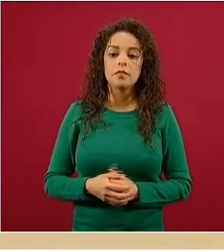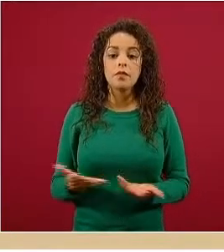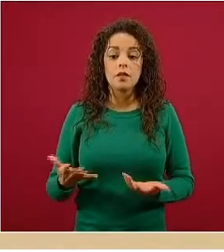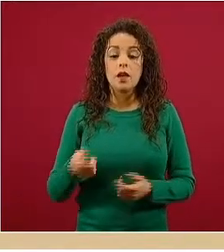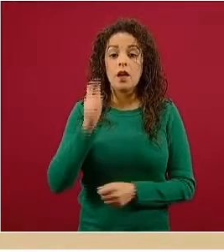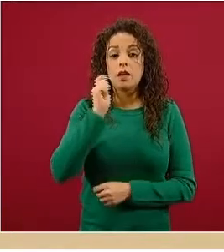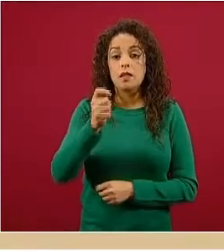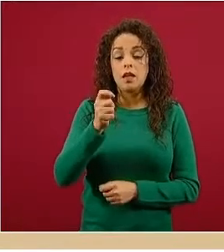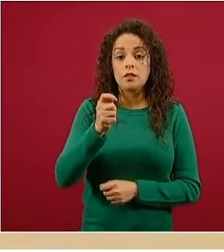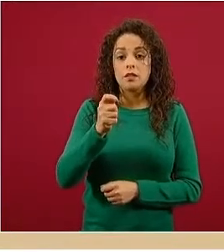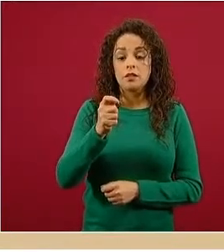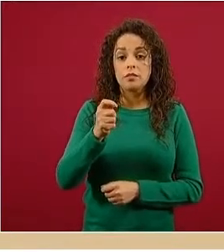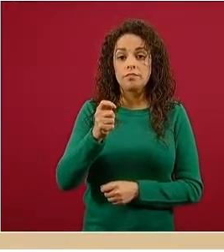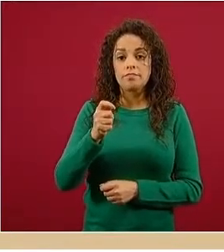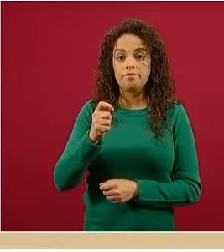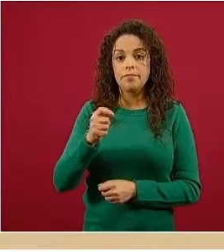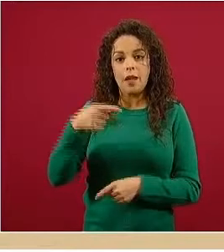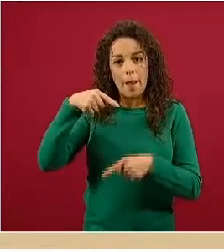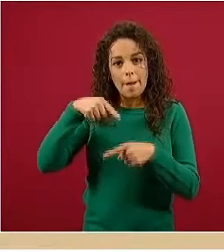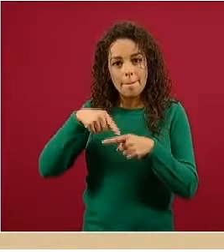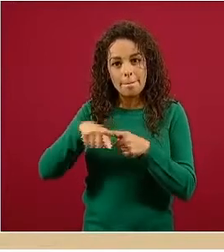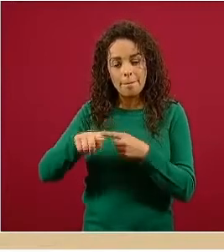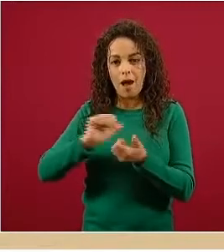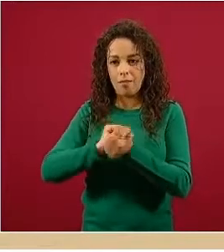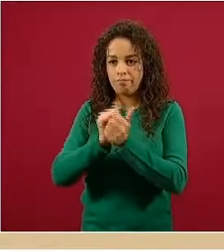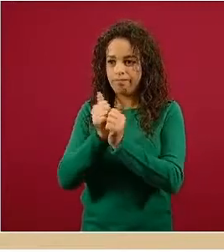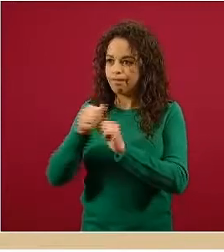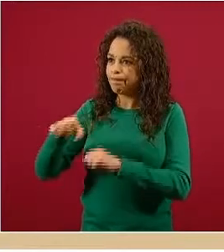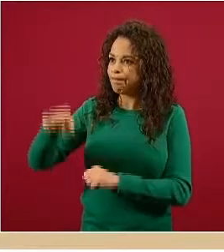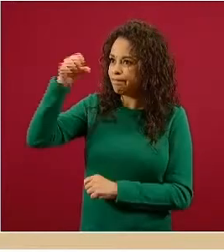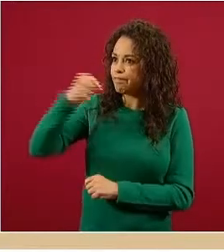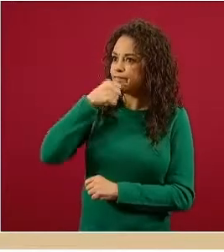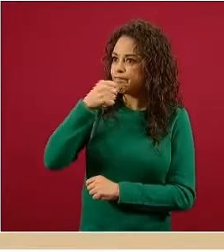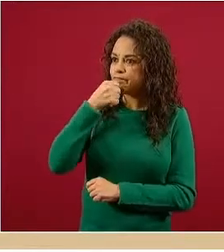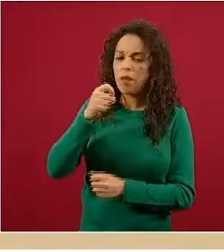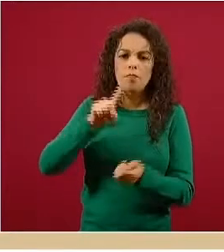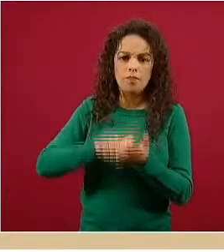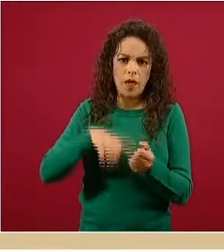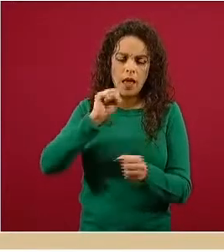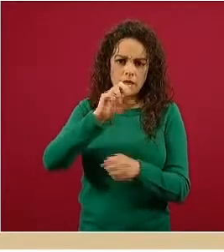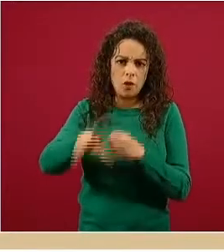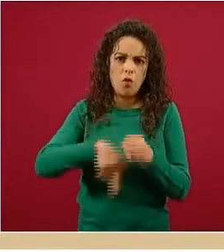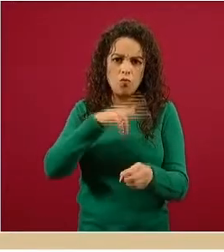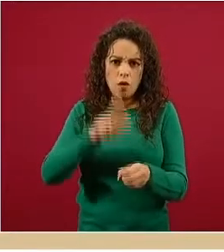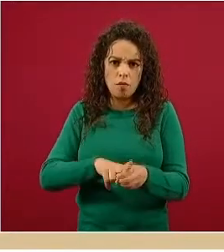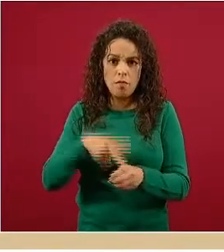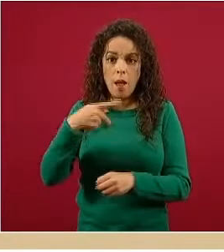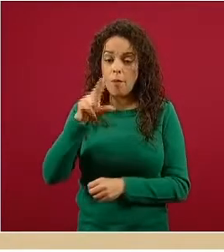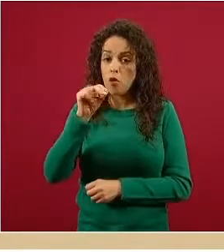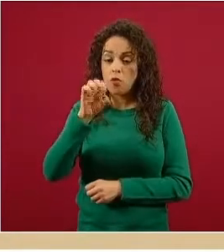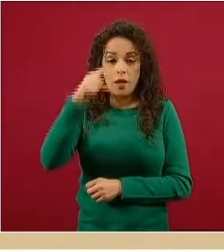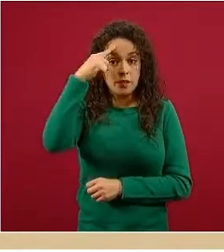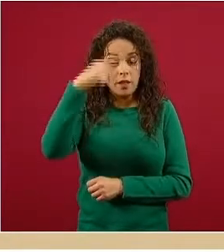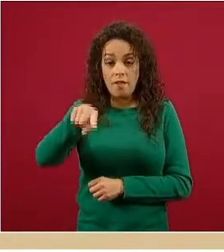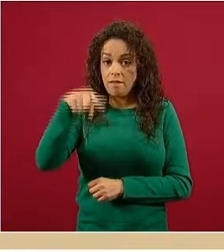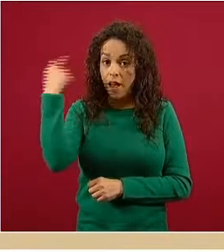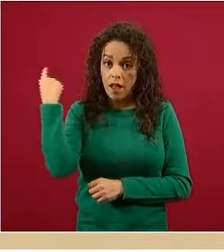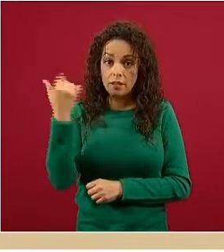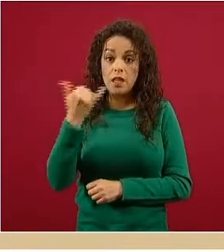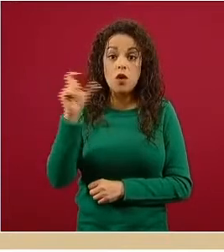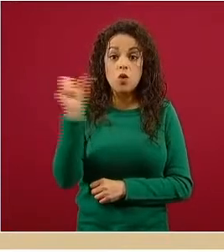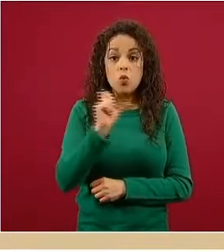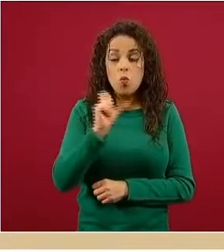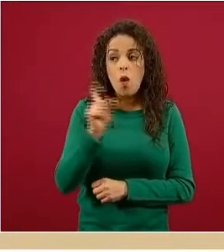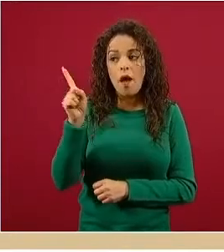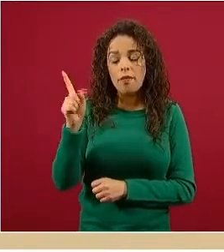lo que pasó, y eso también va a disminuir a veces el aislamiento. Y es importante dejarlos